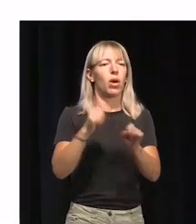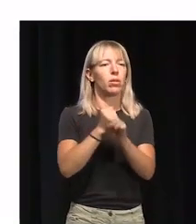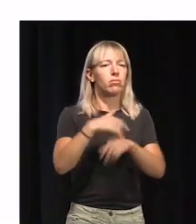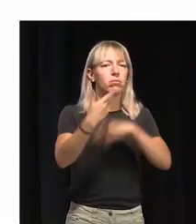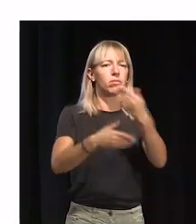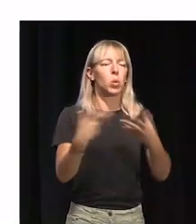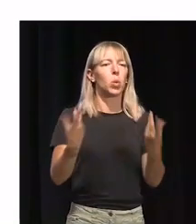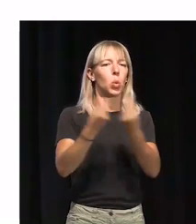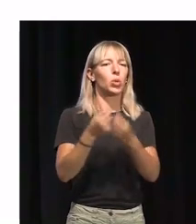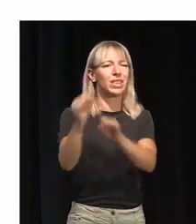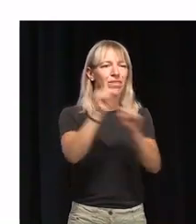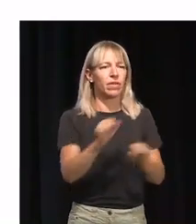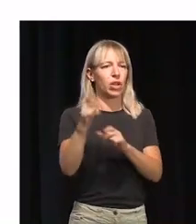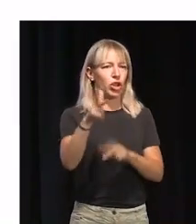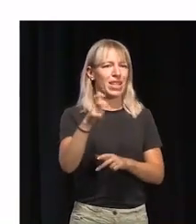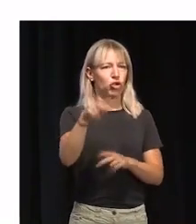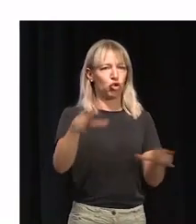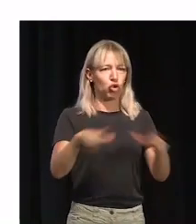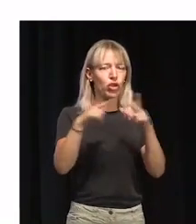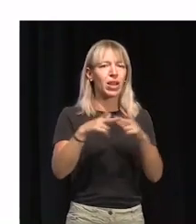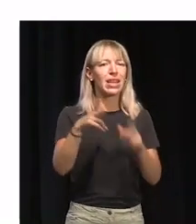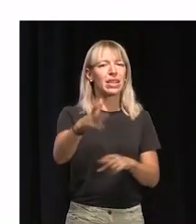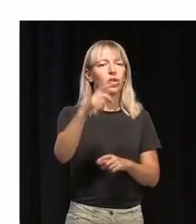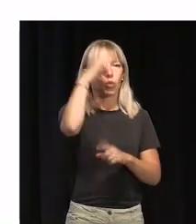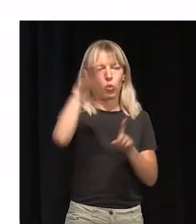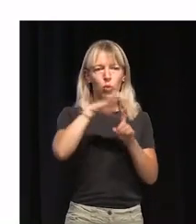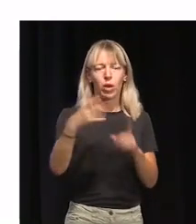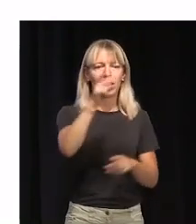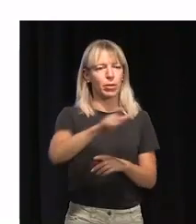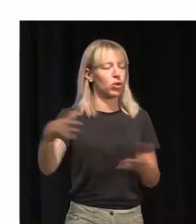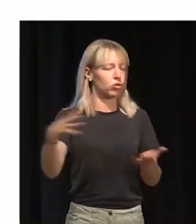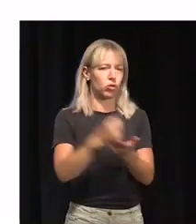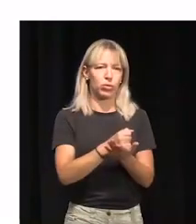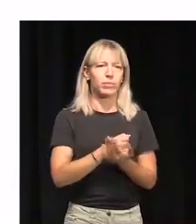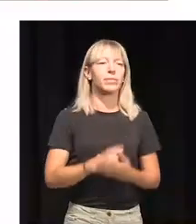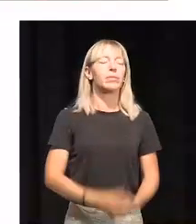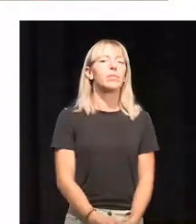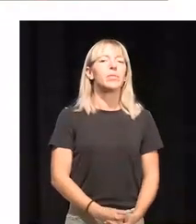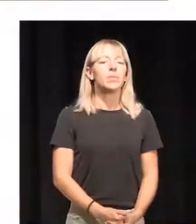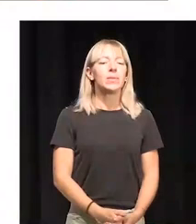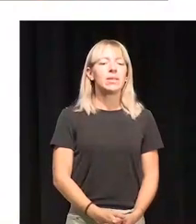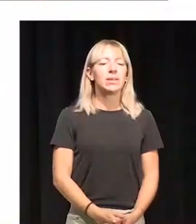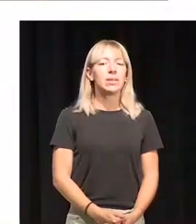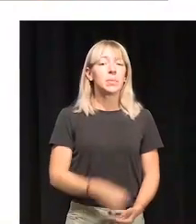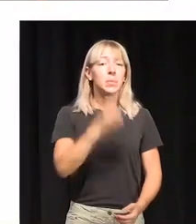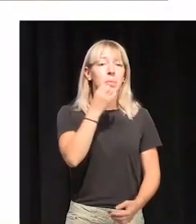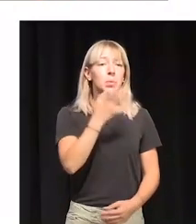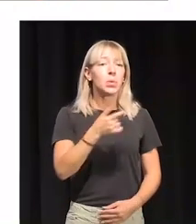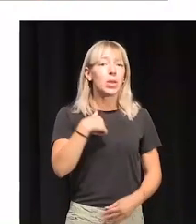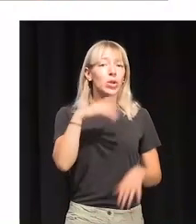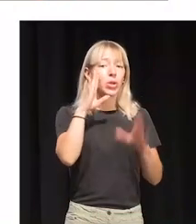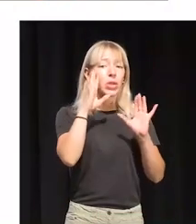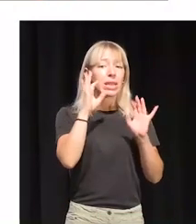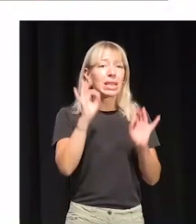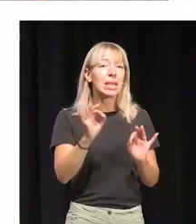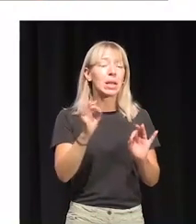juntos en defender todos los derechos sociales y todos los derechos culturales de todas las personas. Y, bueno, yo creo que